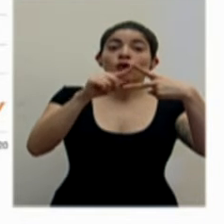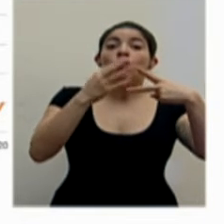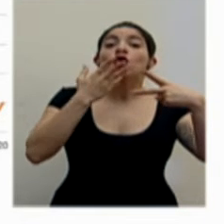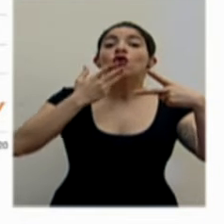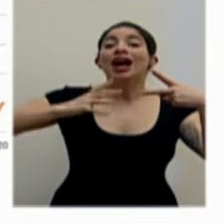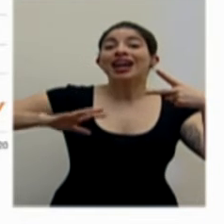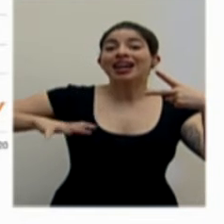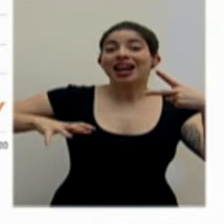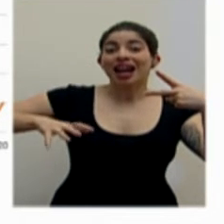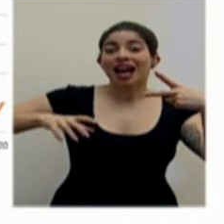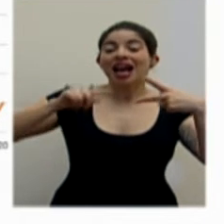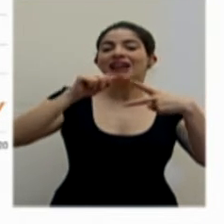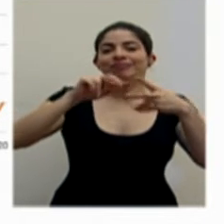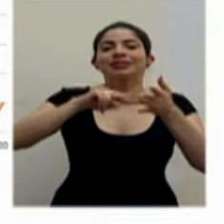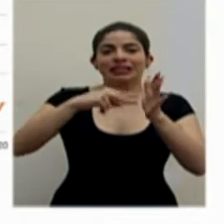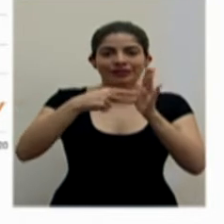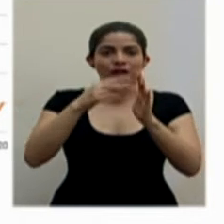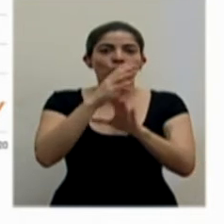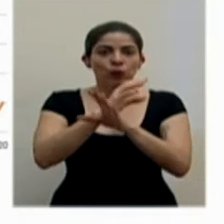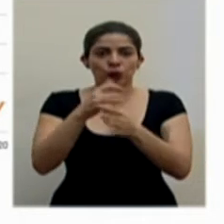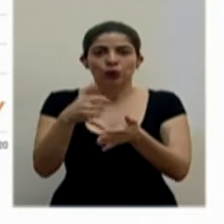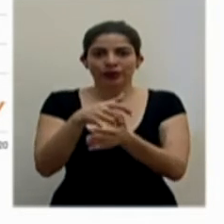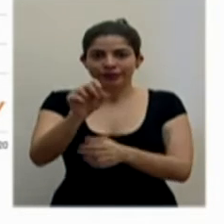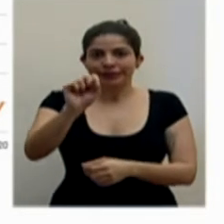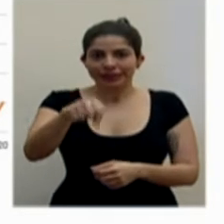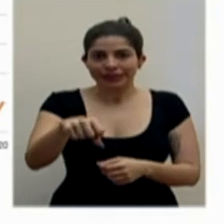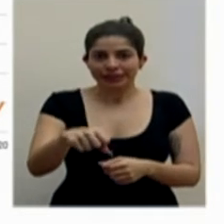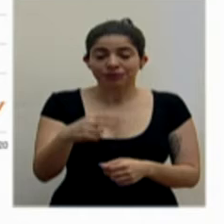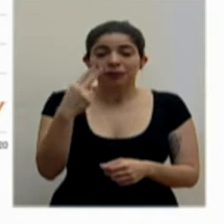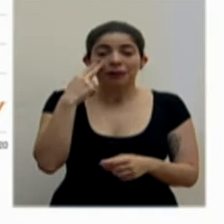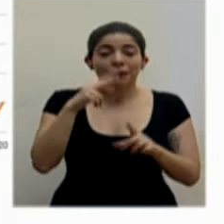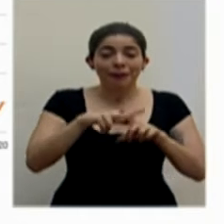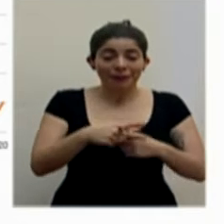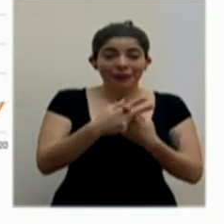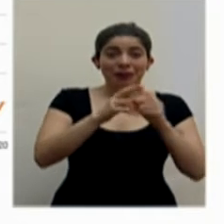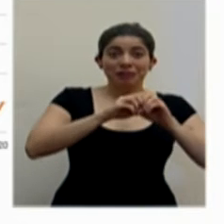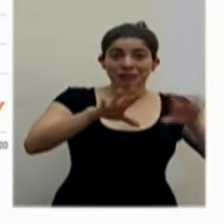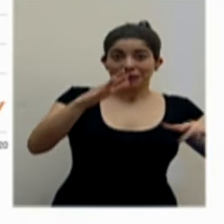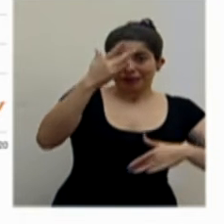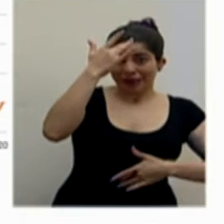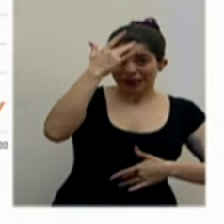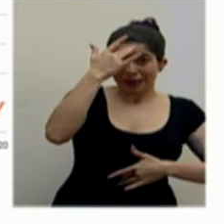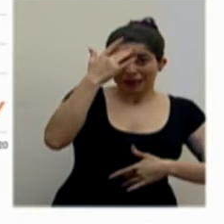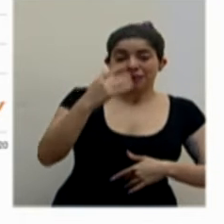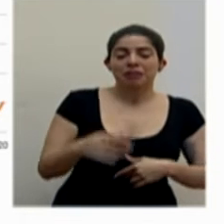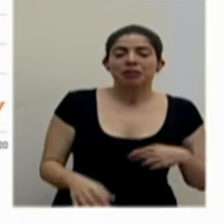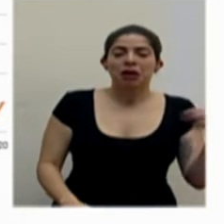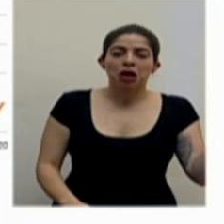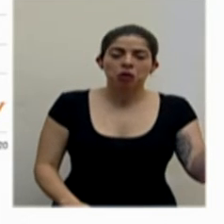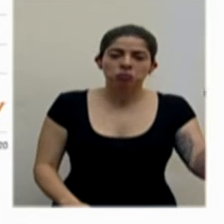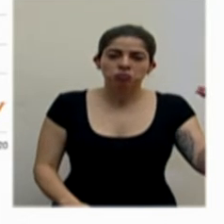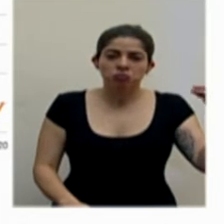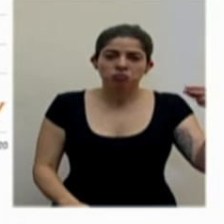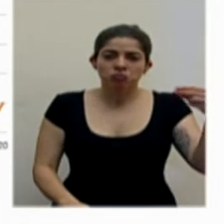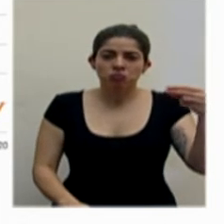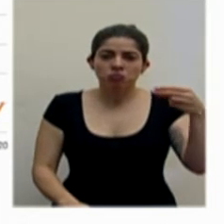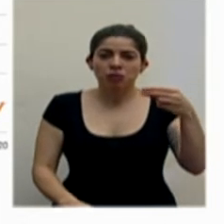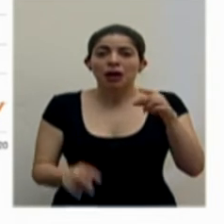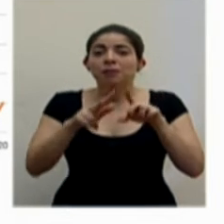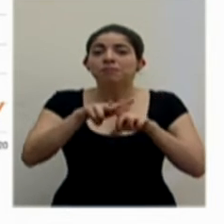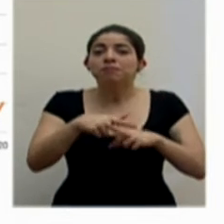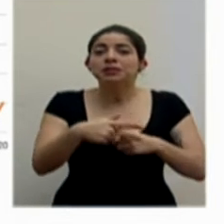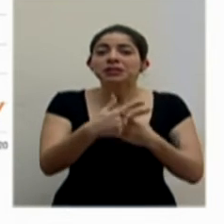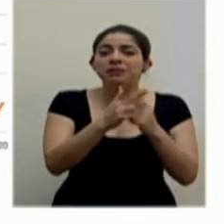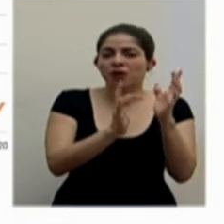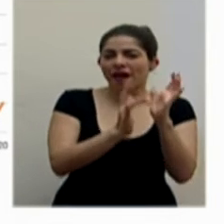están en cuidados intensivos. Vemos que, bueno, comienza la pandemia y por ahí de principios